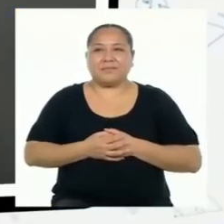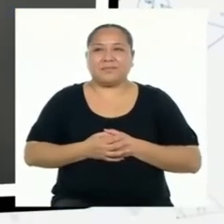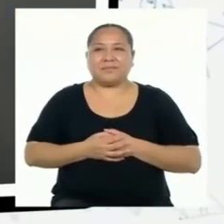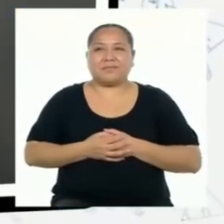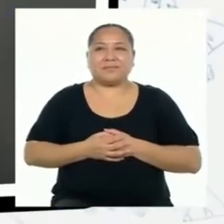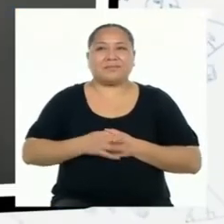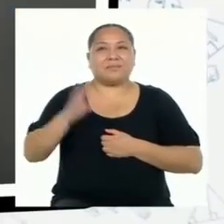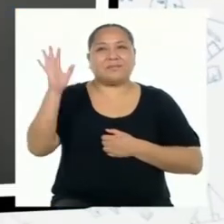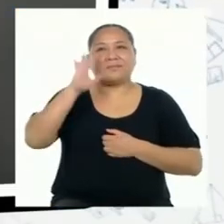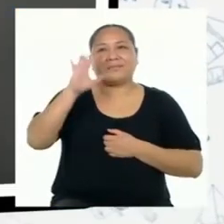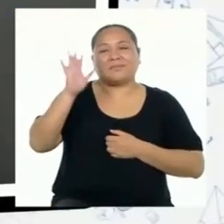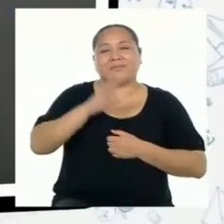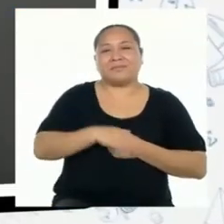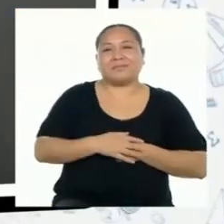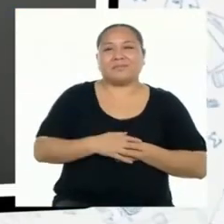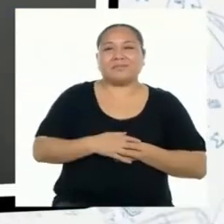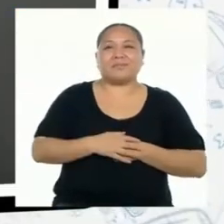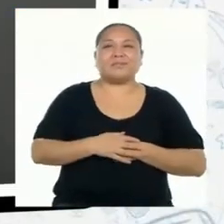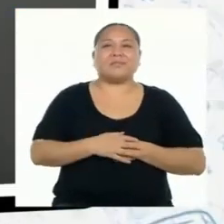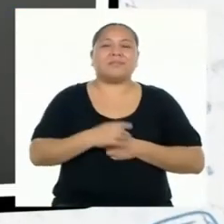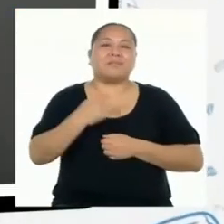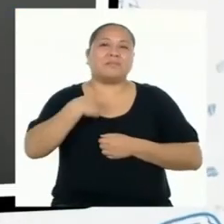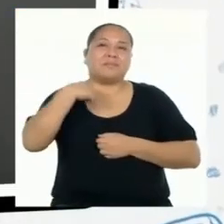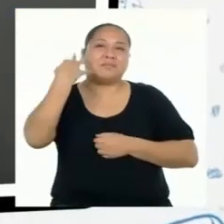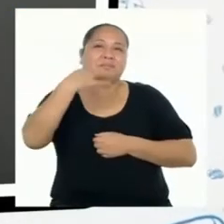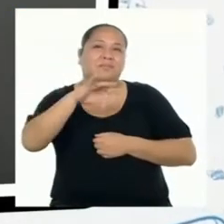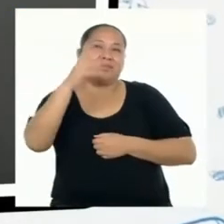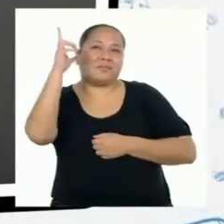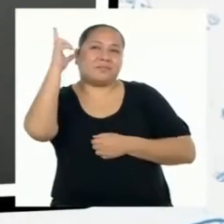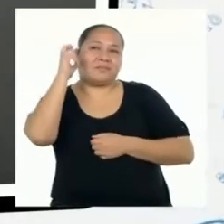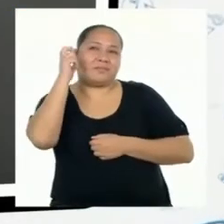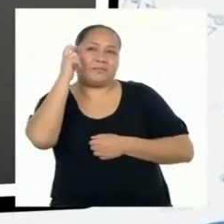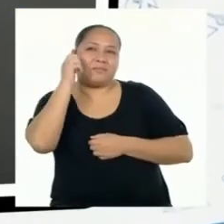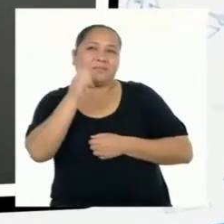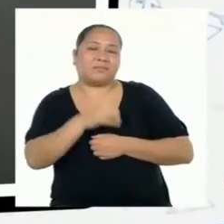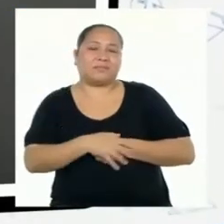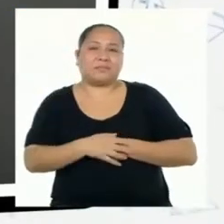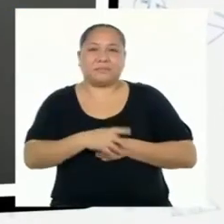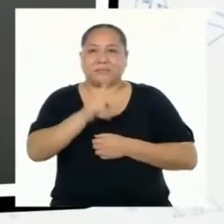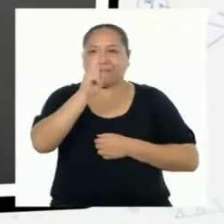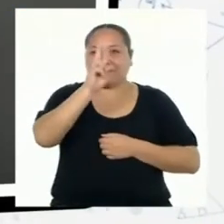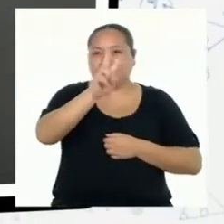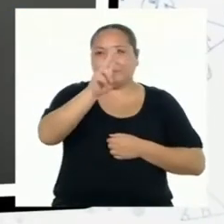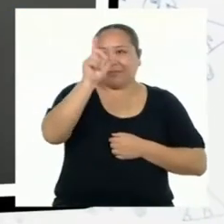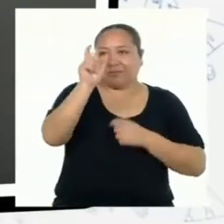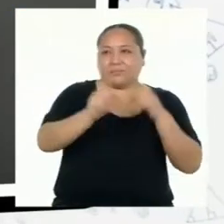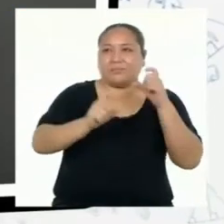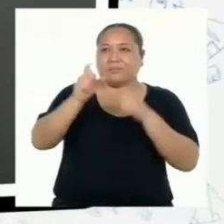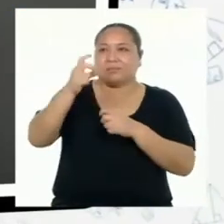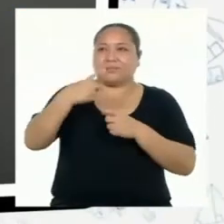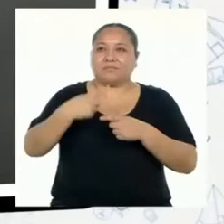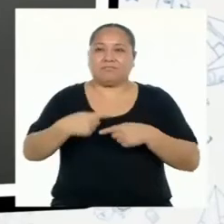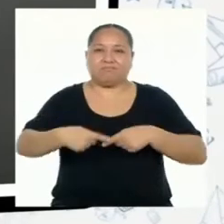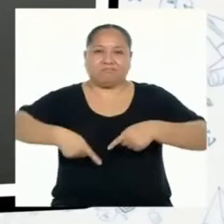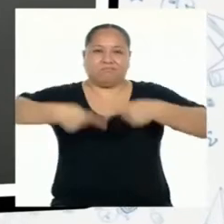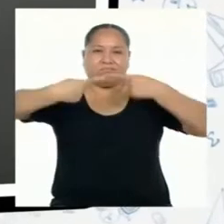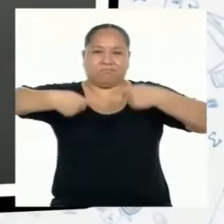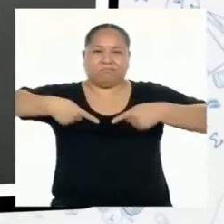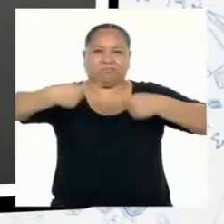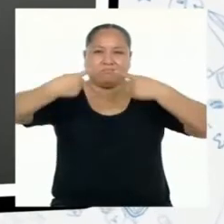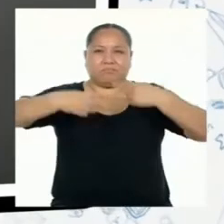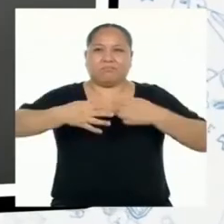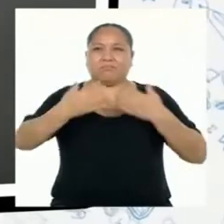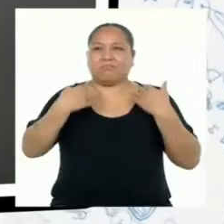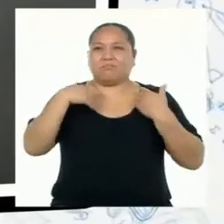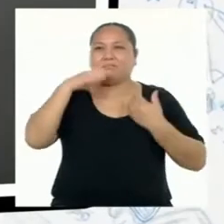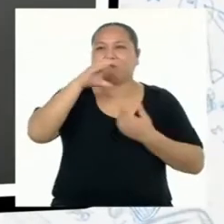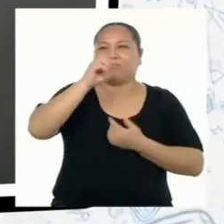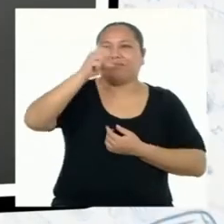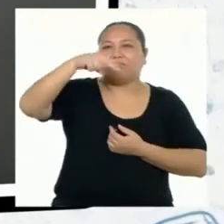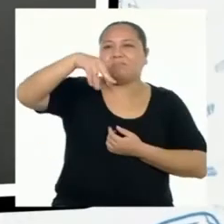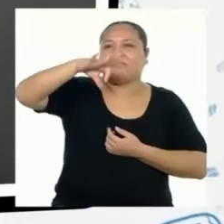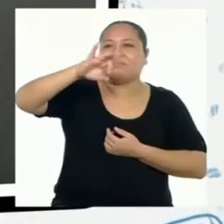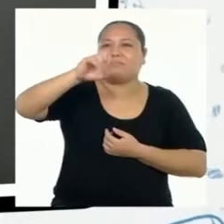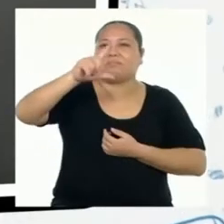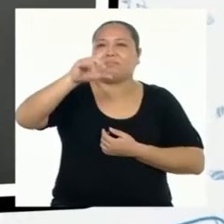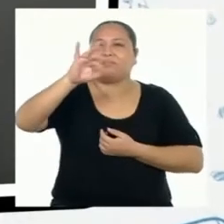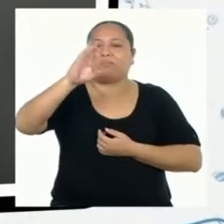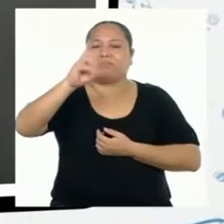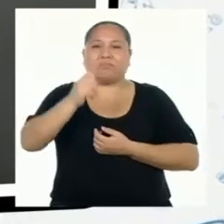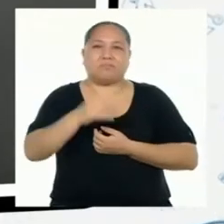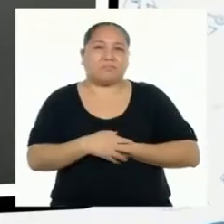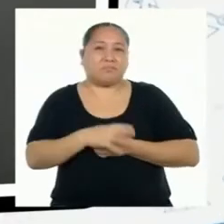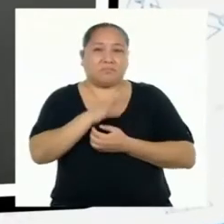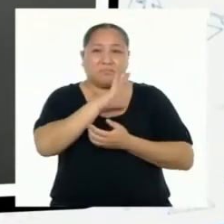Hola Yanira, hola profesora. Yo siempre he escuchado que cuando dos personas se pelean, porque tienen conflictos. ¿Todos